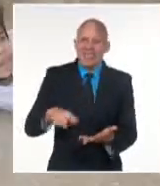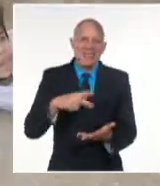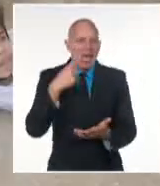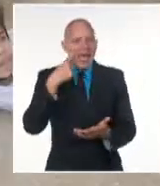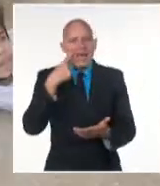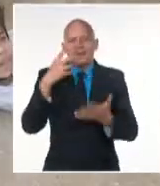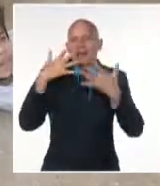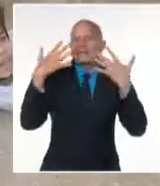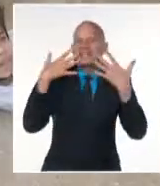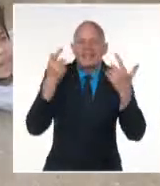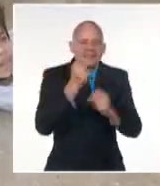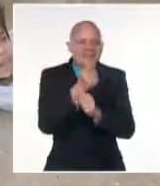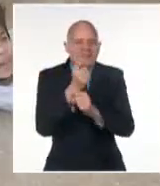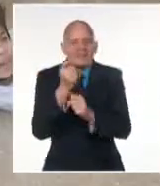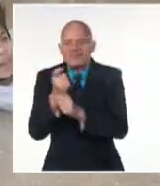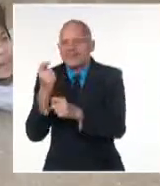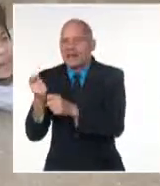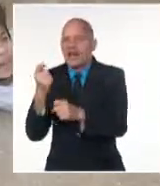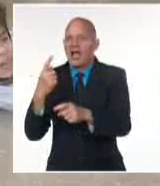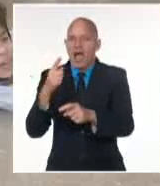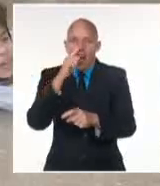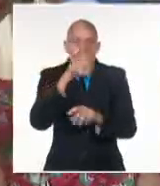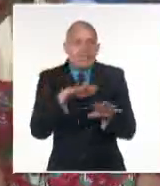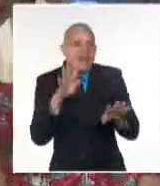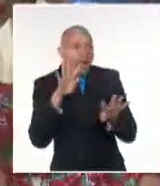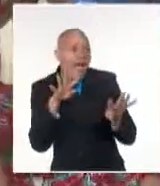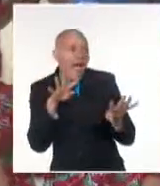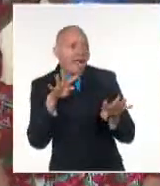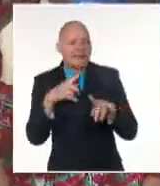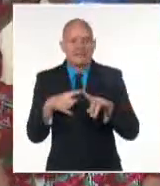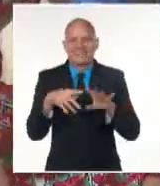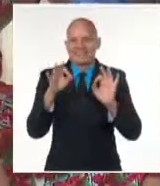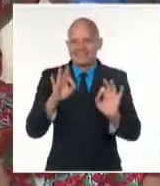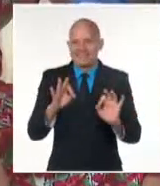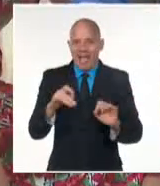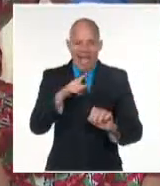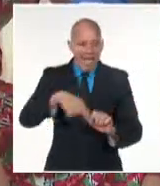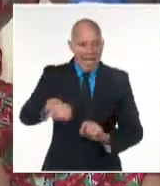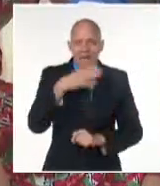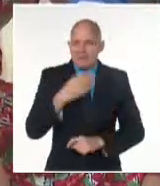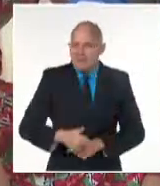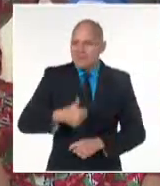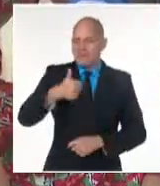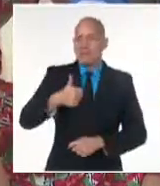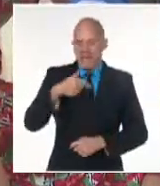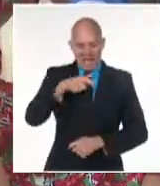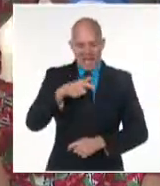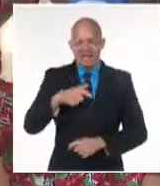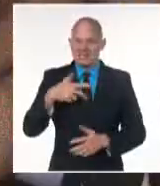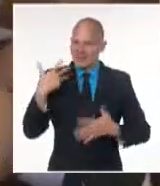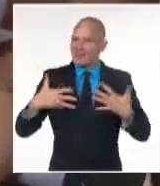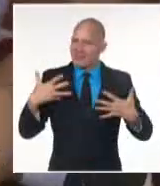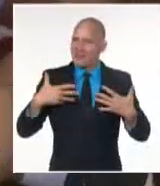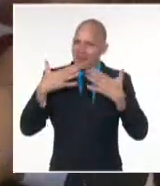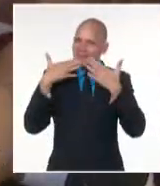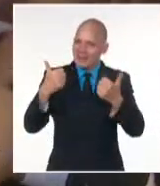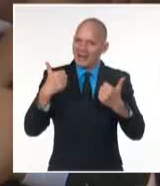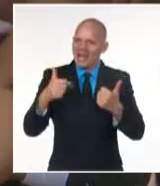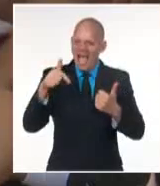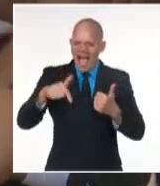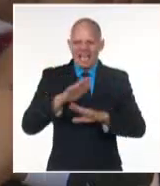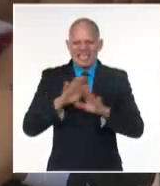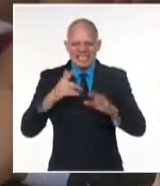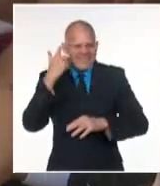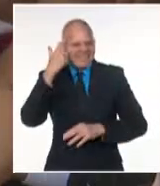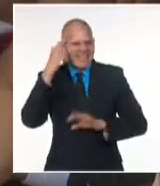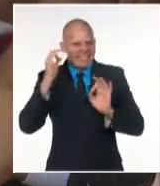alegría contagiosa se convirtieron en los protagonistas de un espacio educativo y recreativo diseñado con conocimiento de